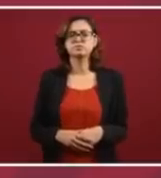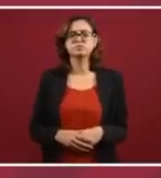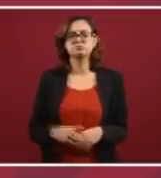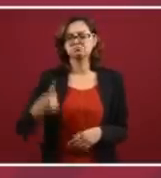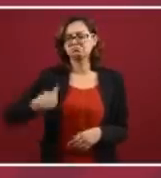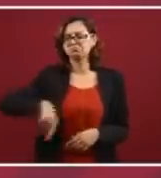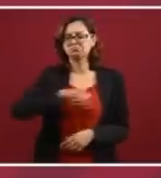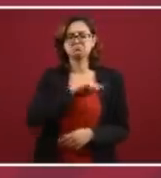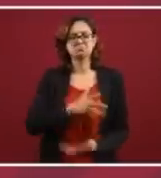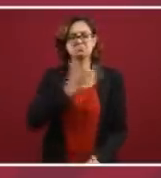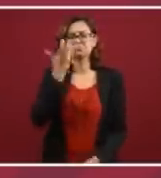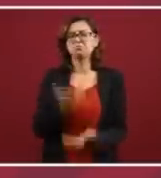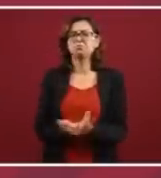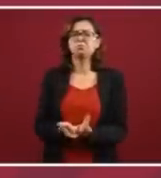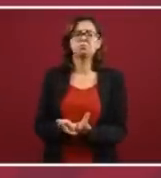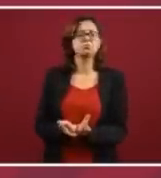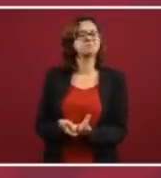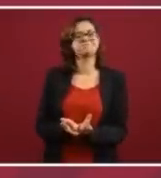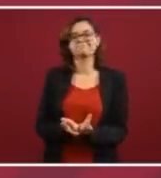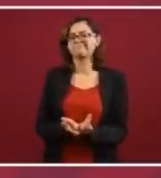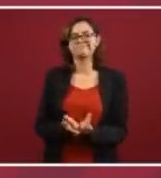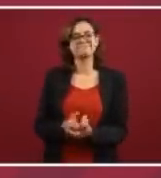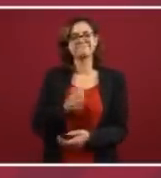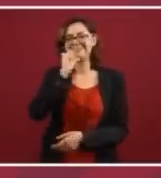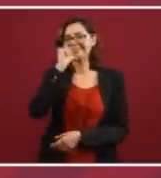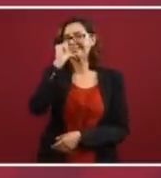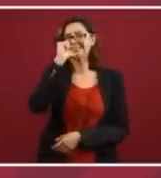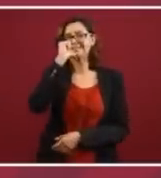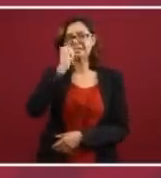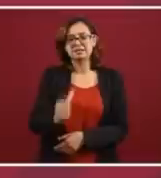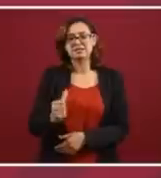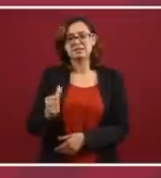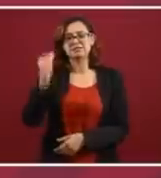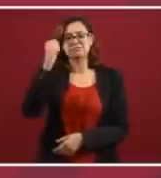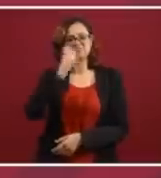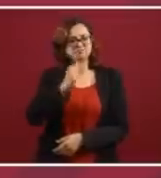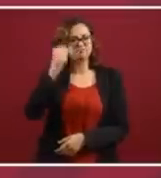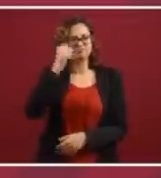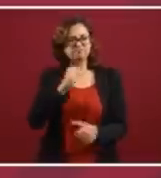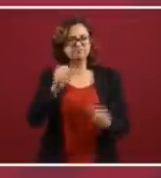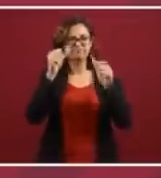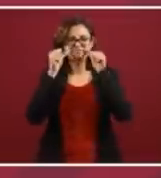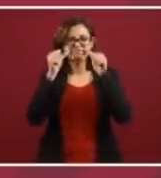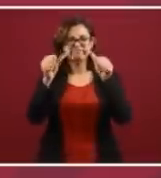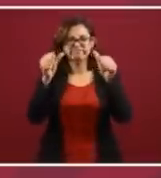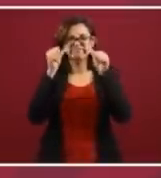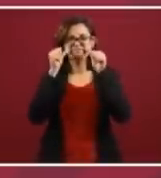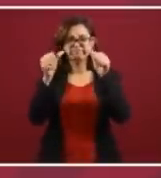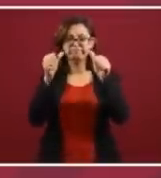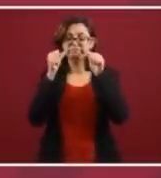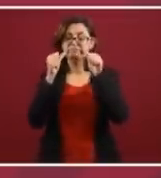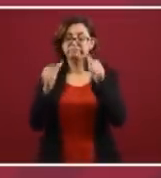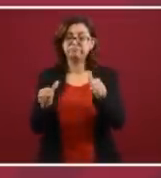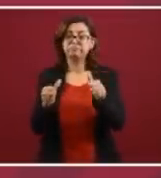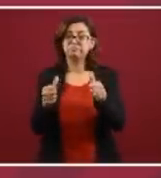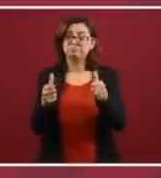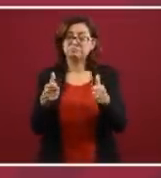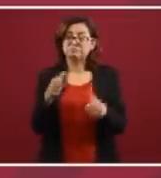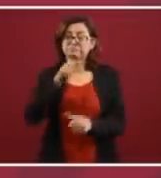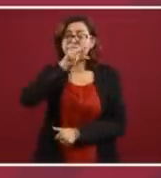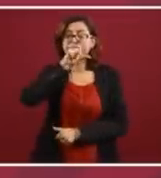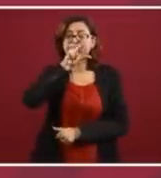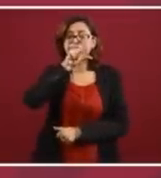descansamos en atender este asunto que tanto preocupa a los